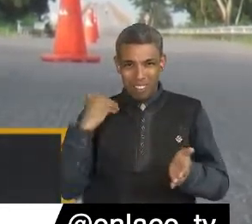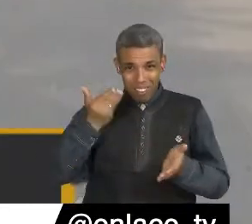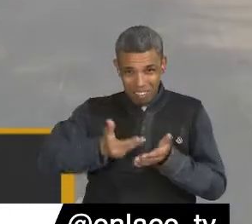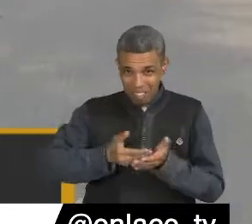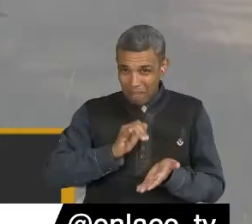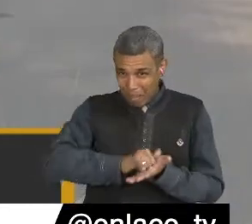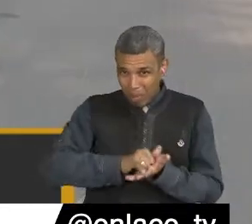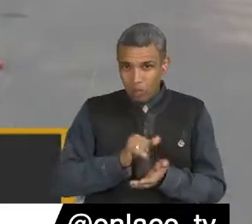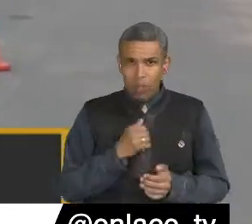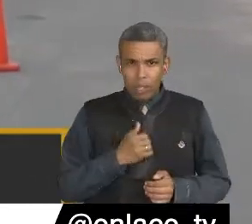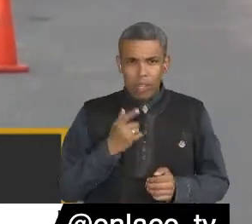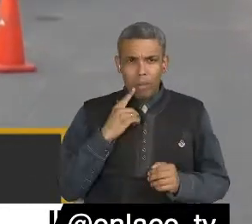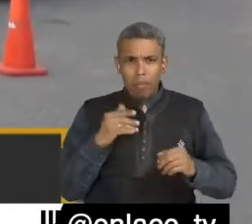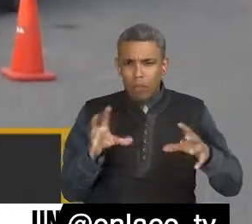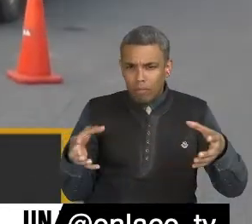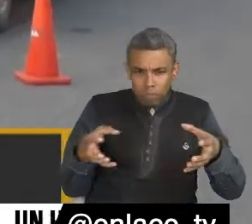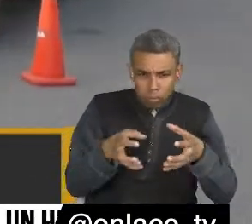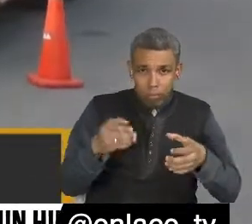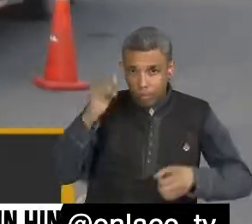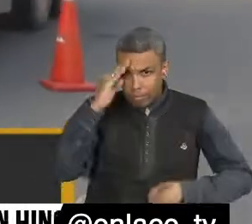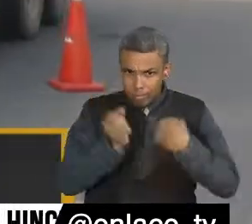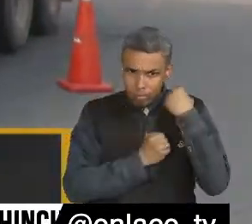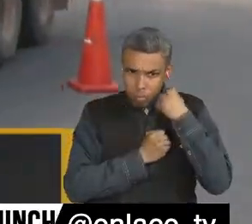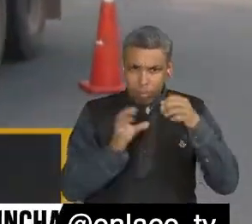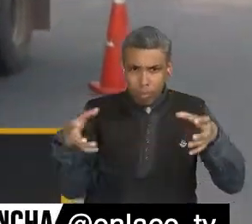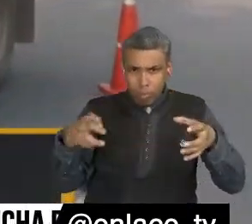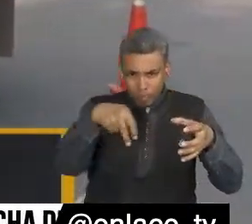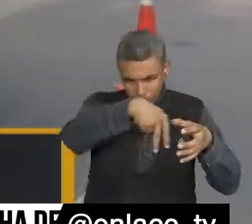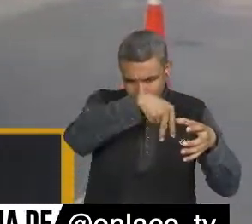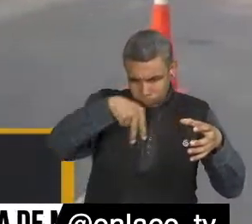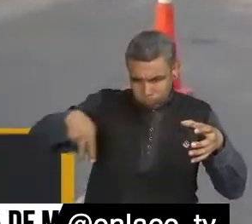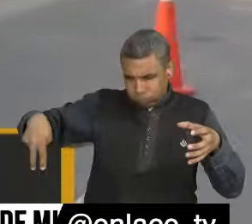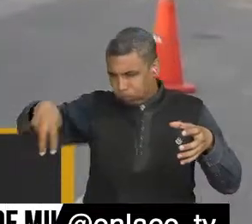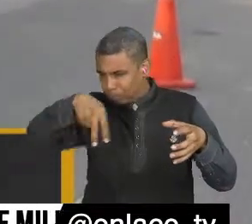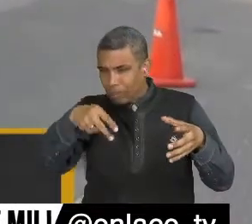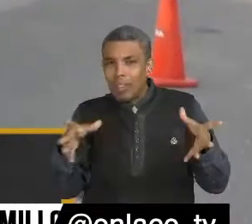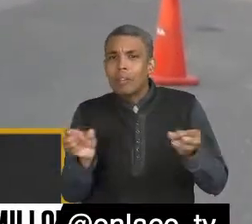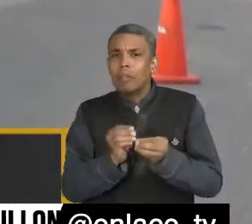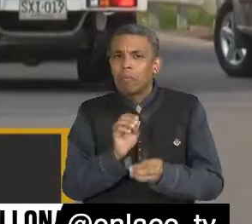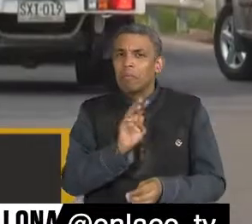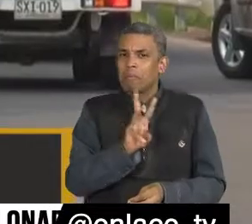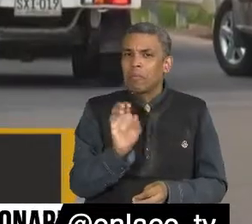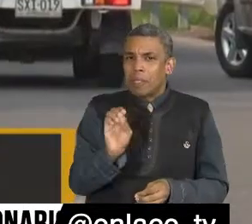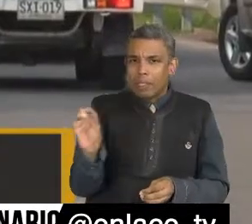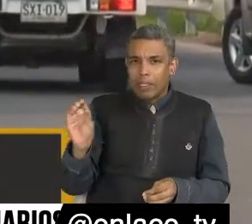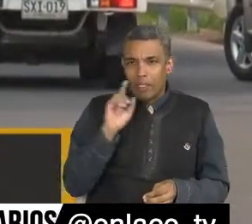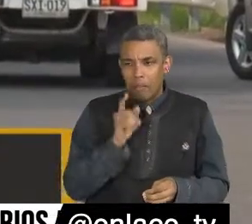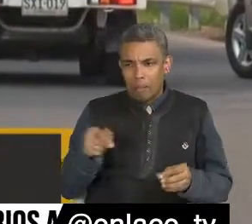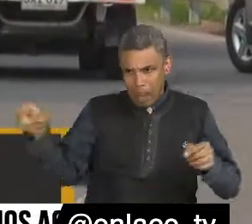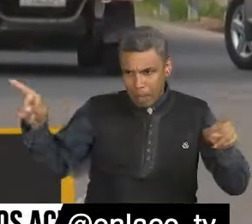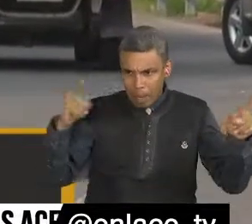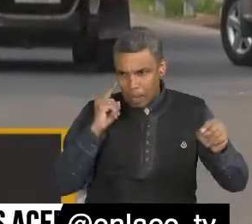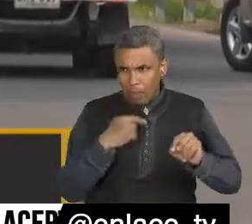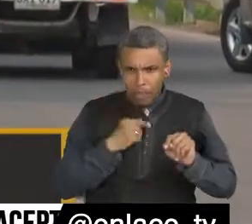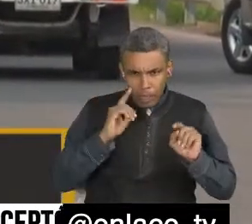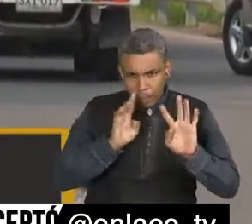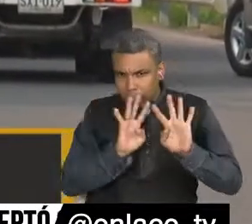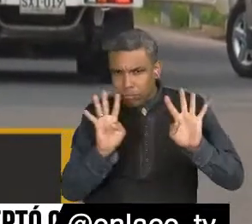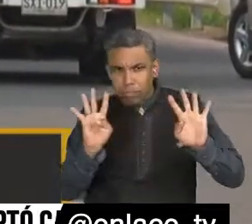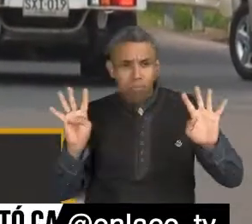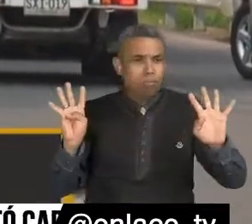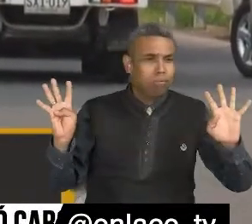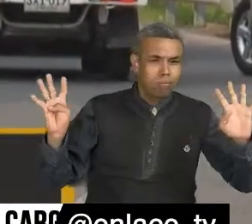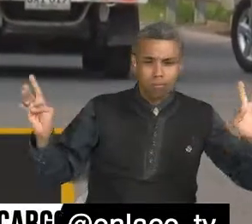Contamos con 300 hombres en el dispositivo para los ejes viales. El objetivo es que los visitantes,